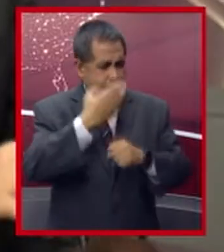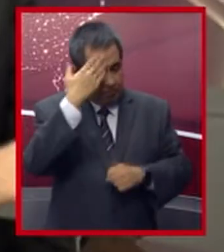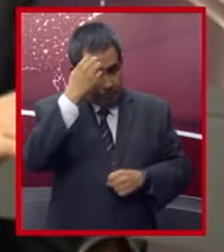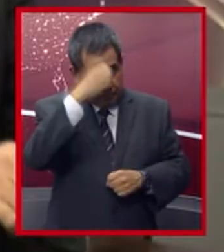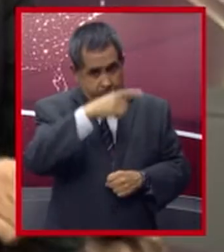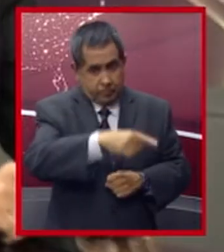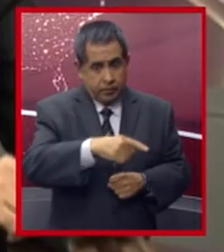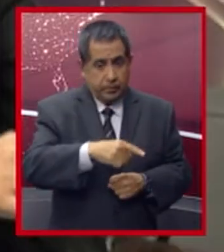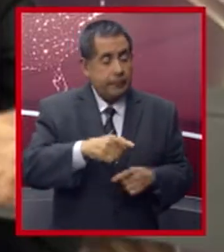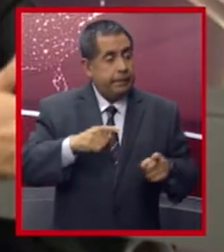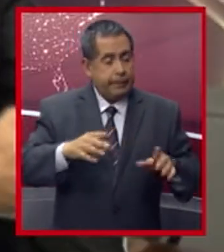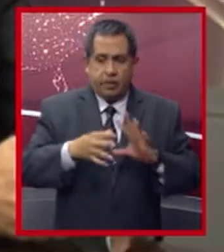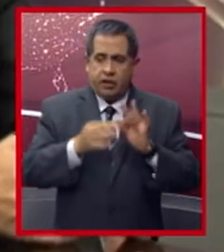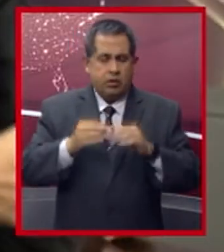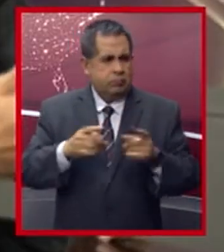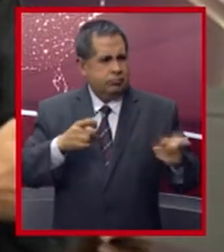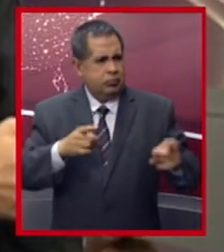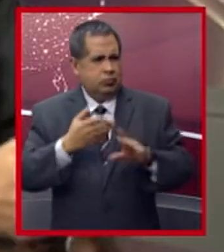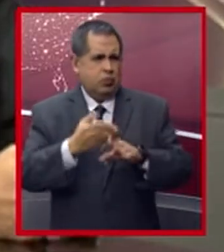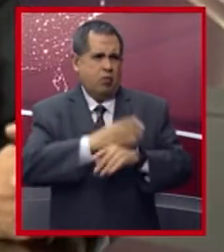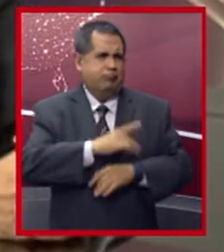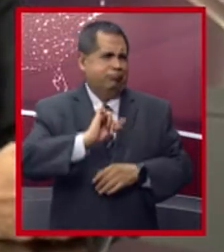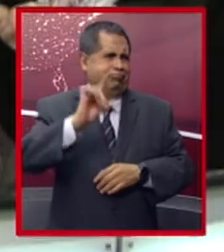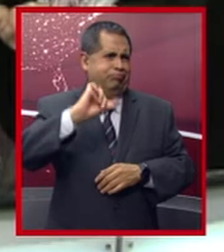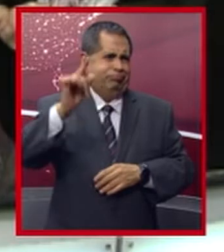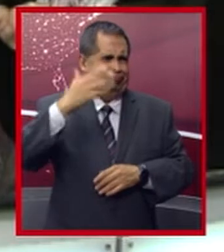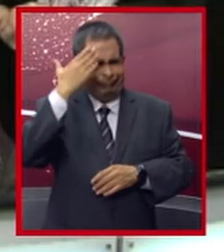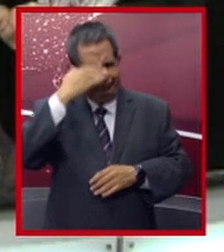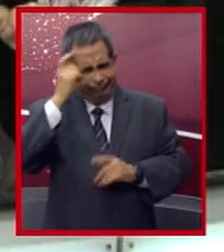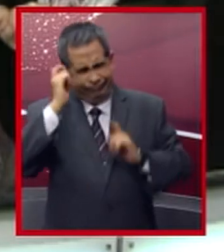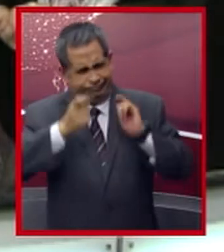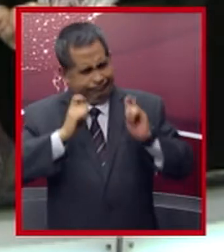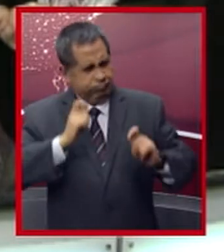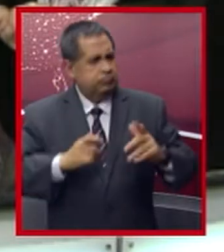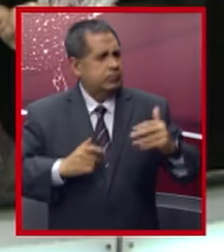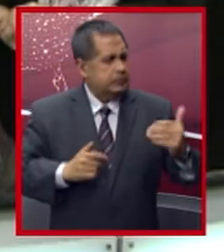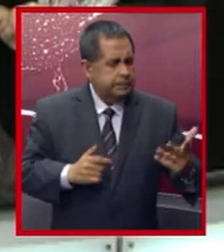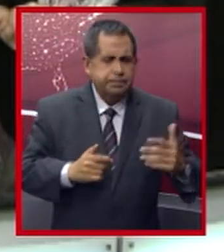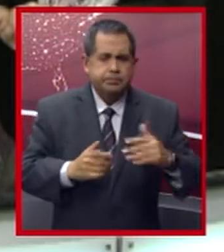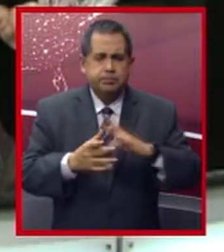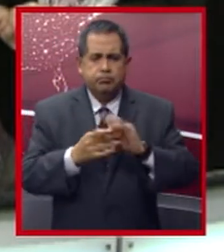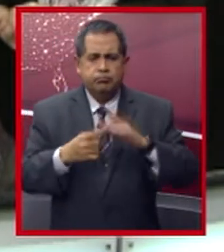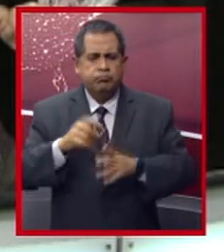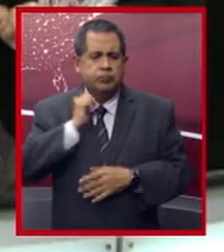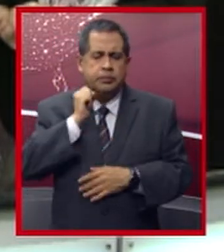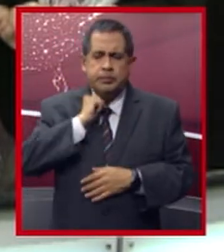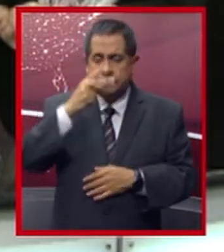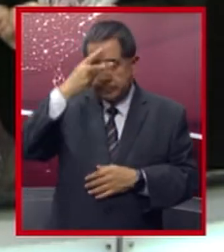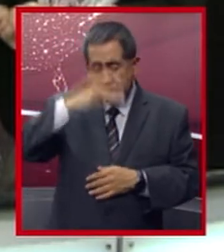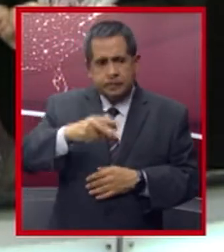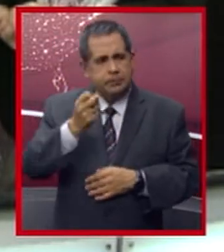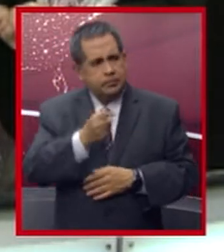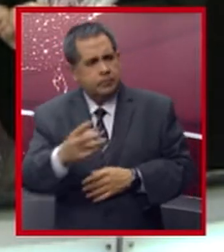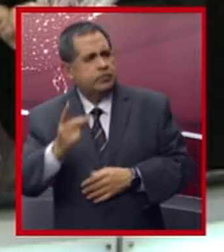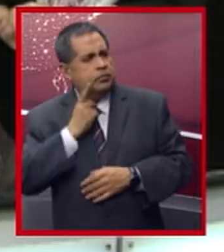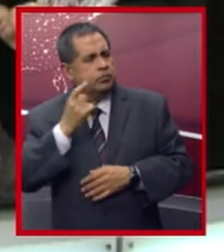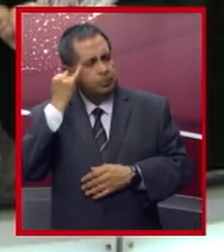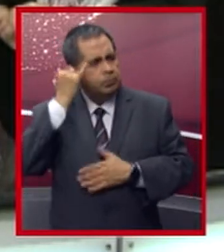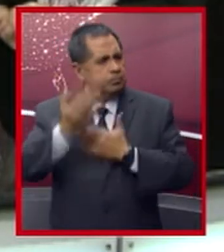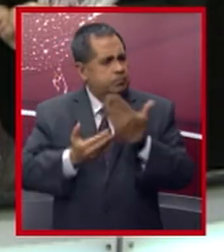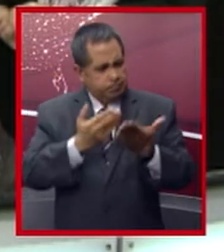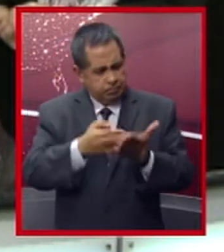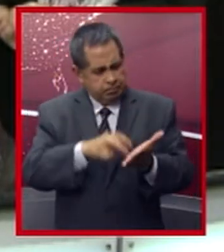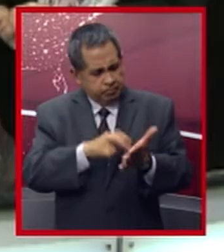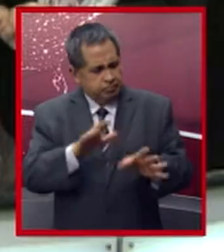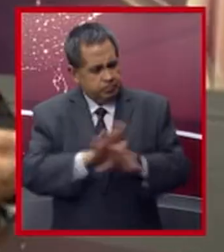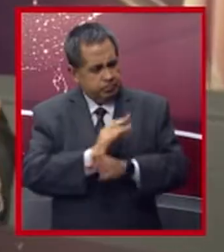No solo legislativa, sino profesional, el tema educativo. Y bueno, pues el Senado de la República, algunos diputados proponen reformas,